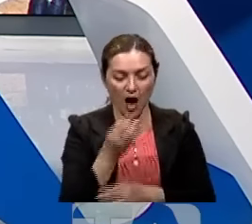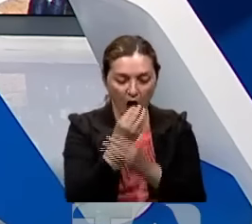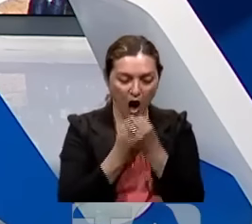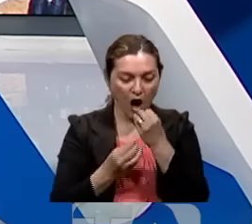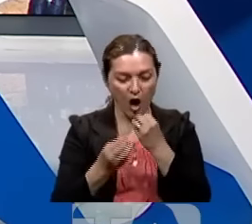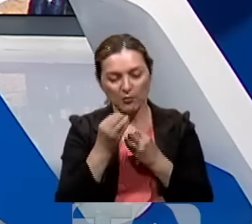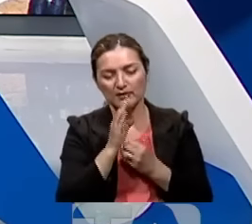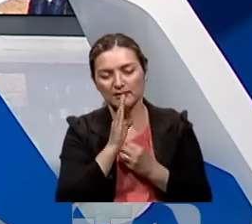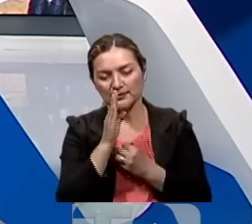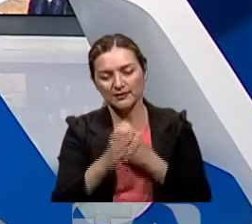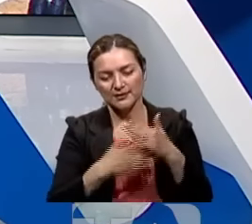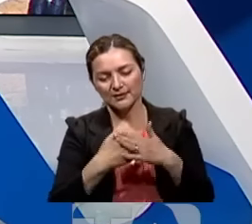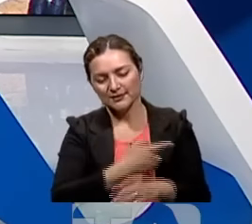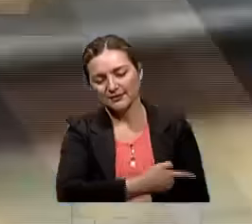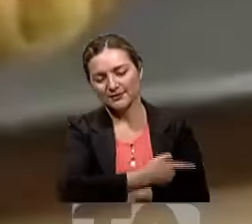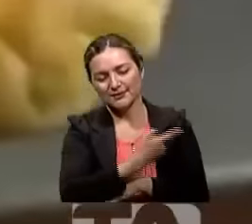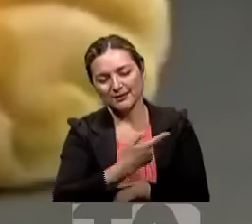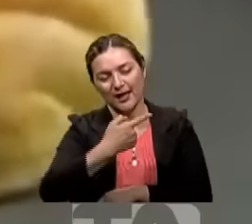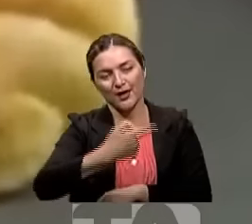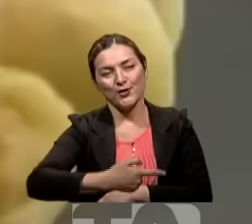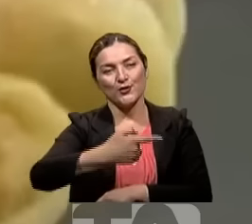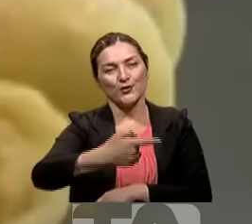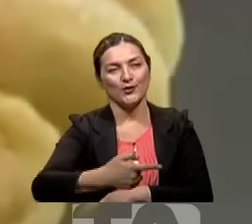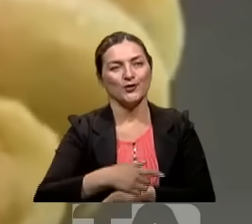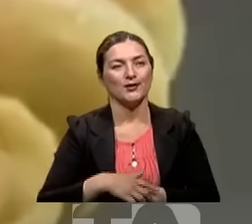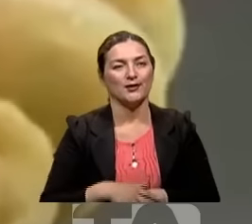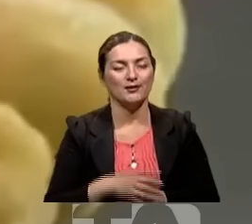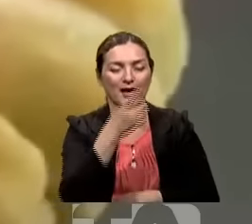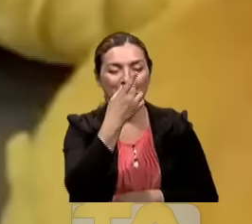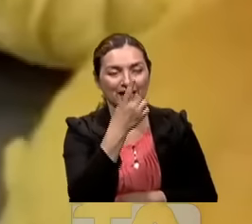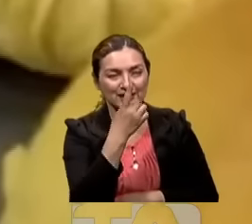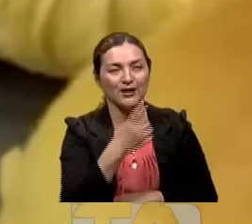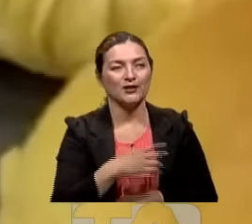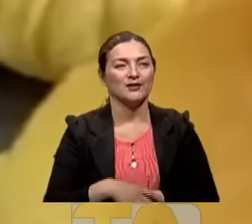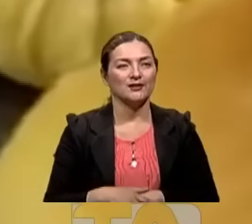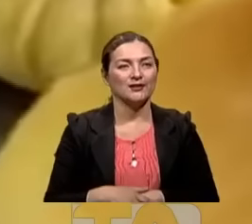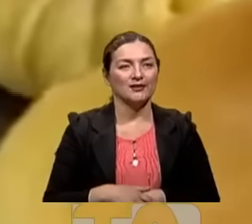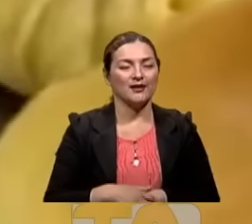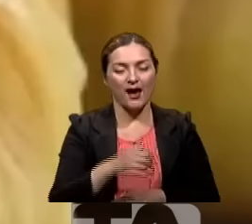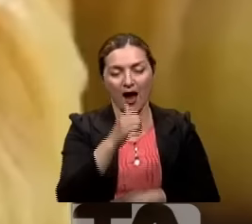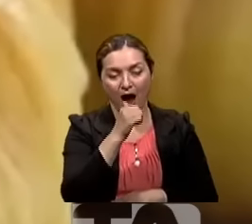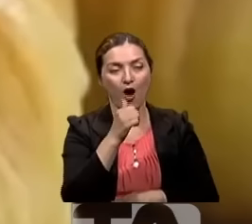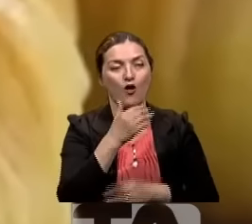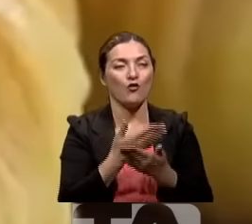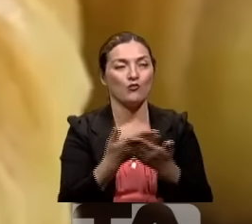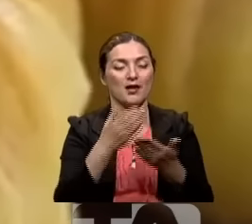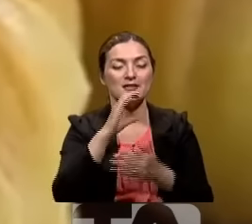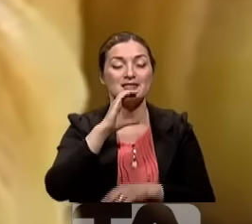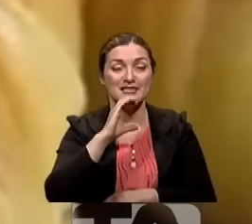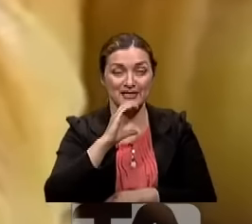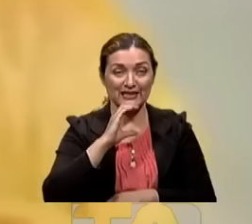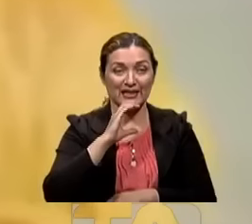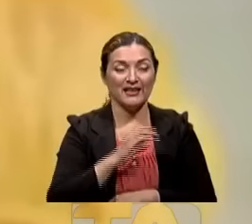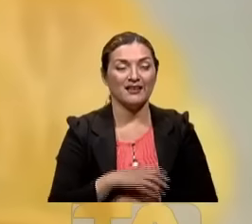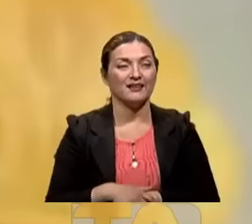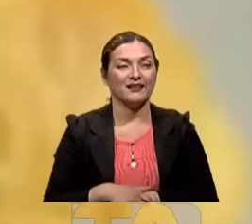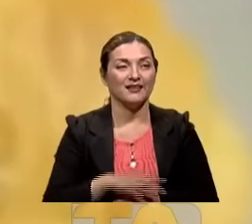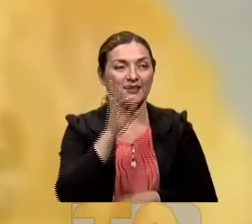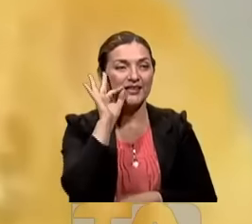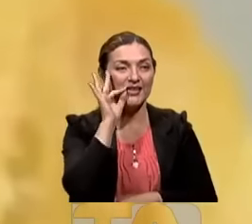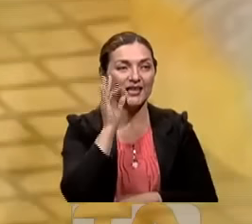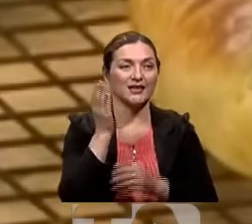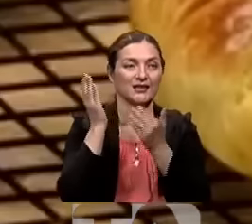nos acompaña todos los días, que sirve para el desayuno, almuerzo y cena. Y claro,